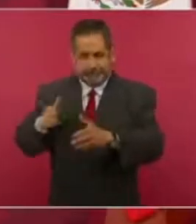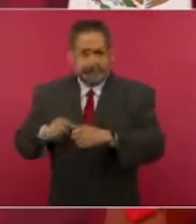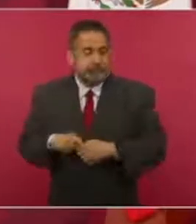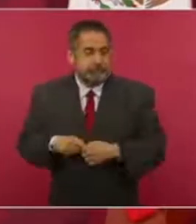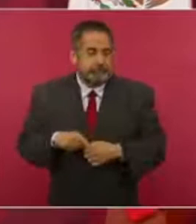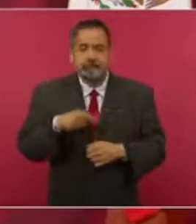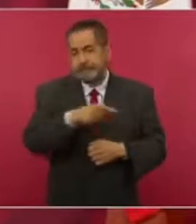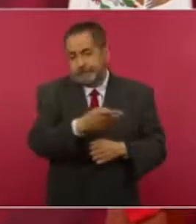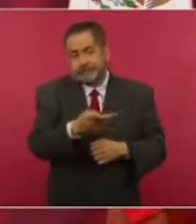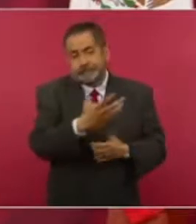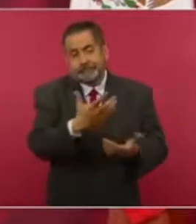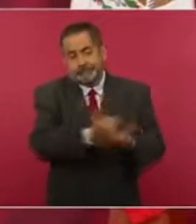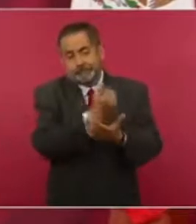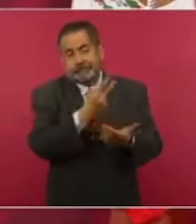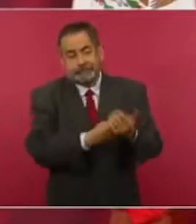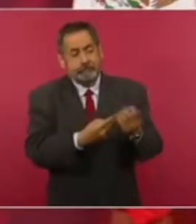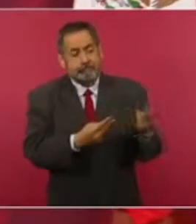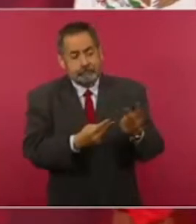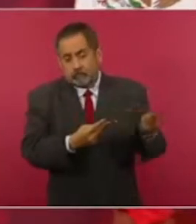Bombardier,